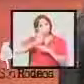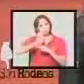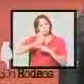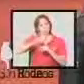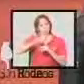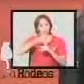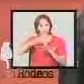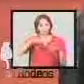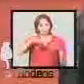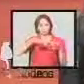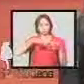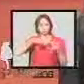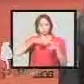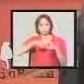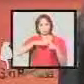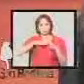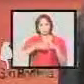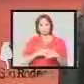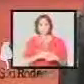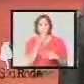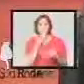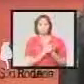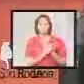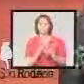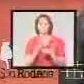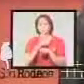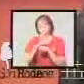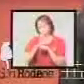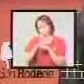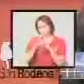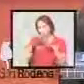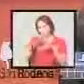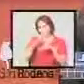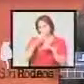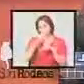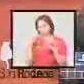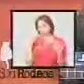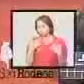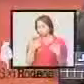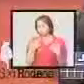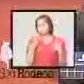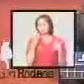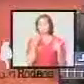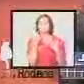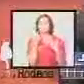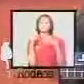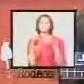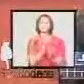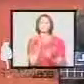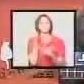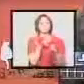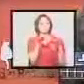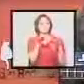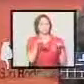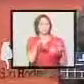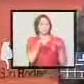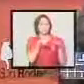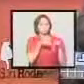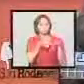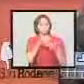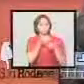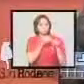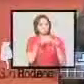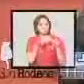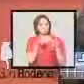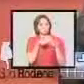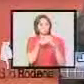de ellos son créditos, ¿verdad? El Banco Popular se caracteriza porque su mayor parte de su cartera productiva es